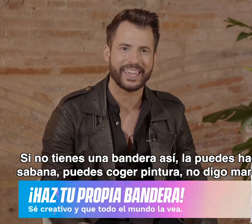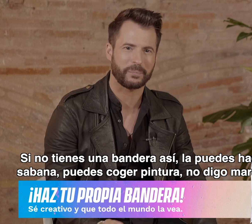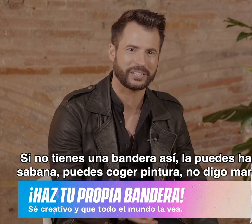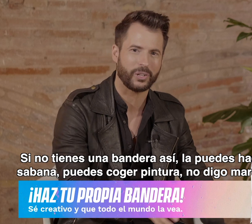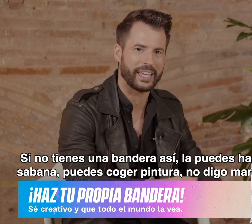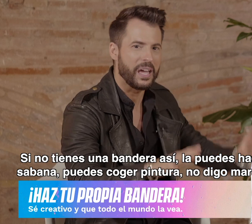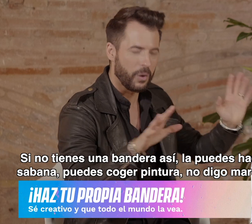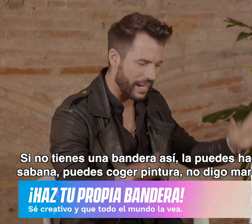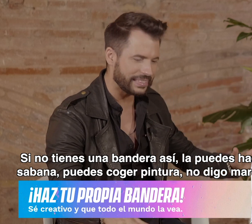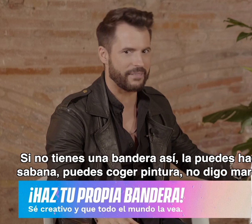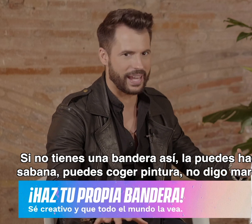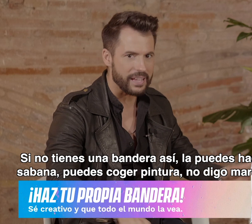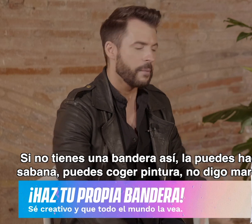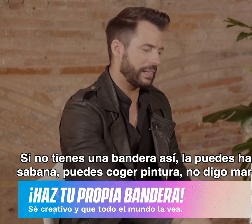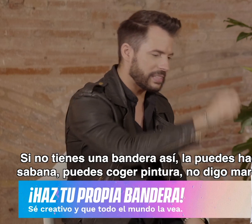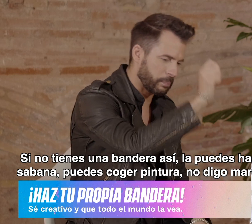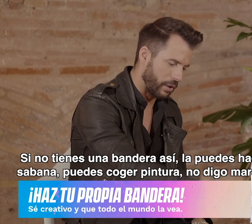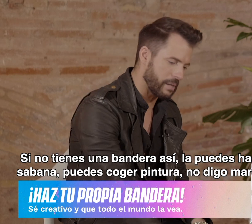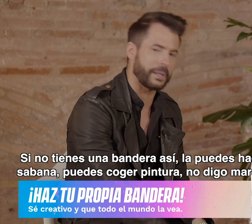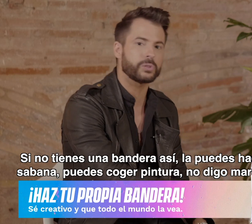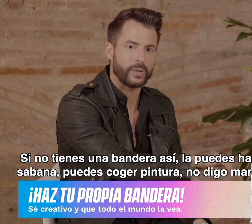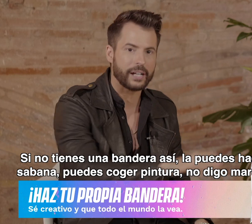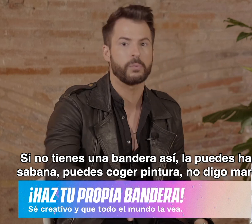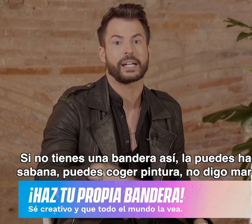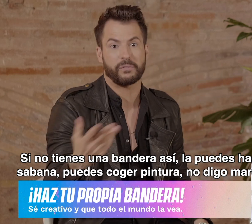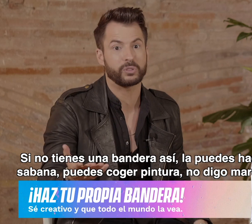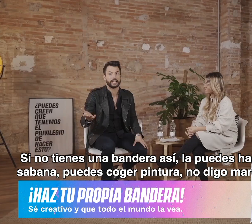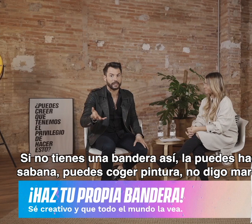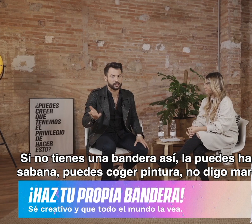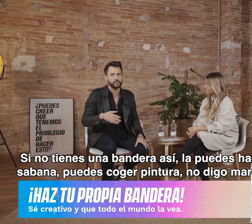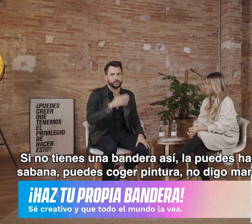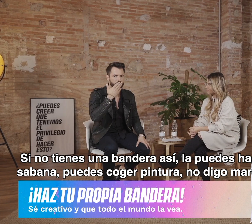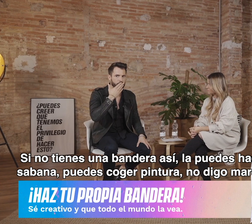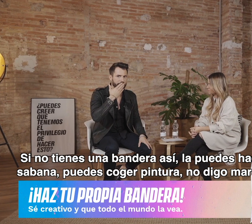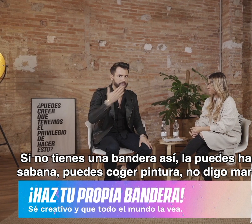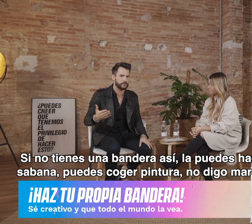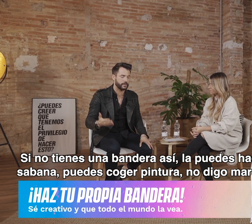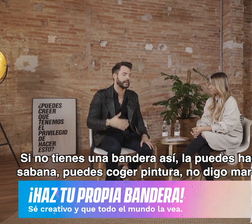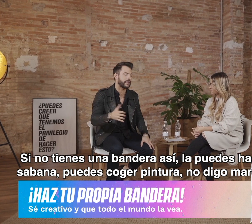puedes hacer. Puedes coger una sábana, puedes coger pintura, como el Carrefour sigue abierto,